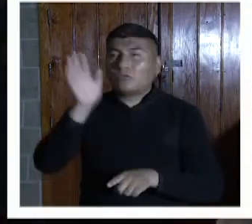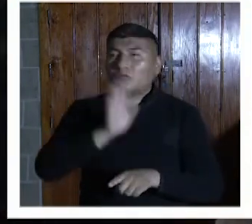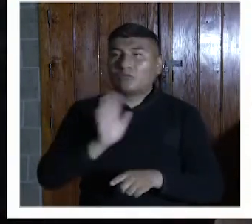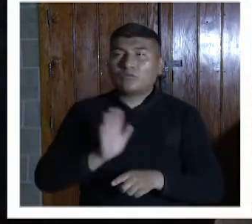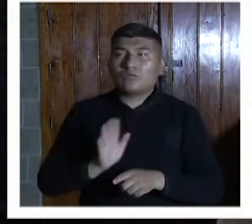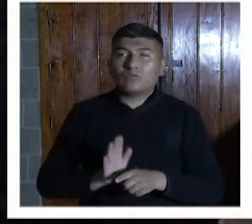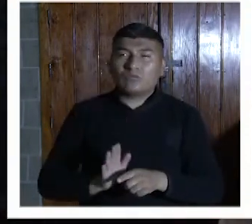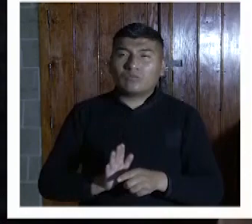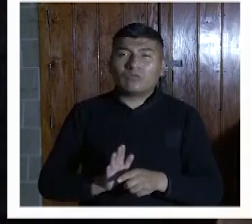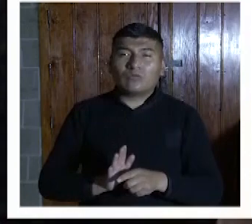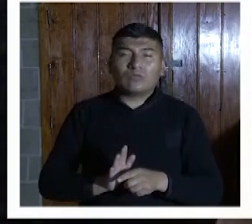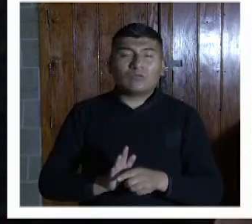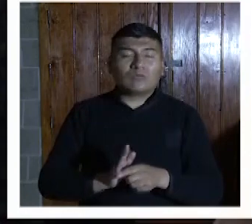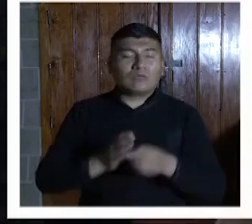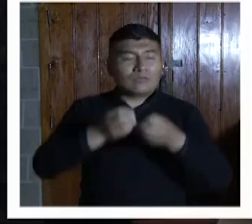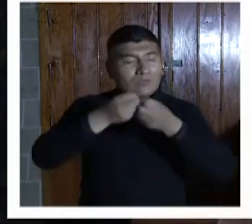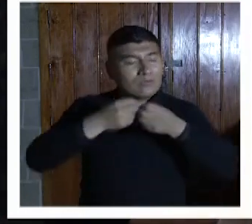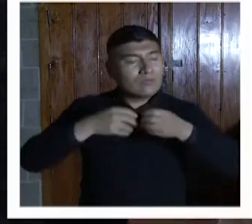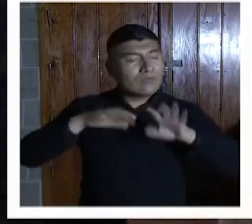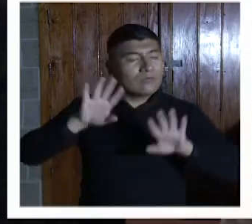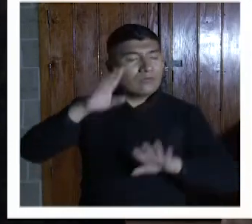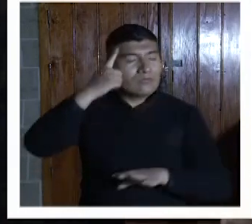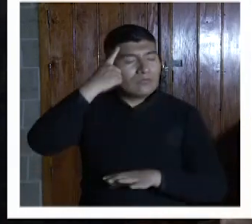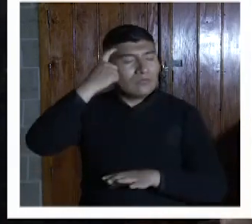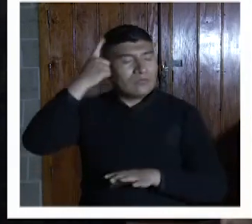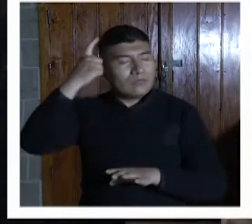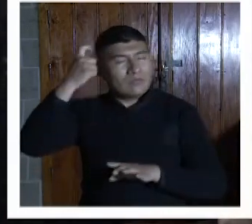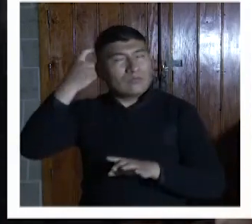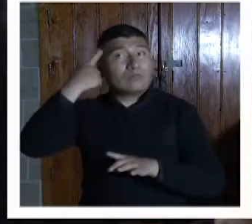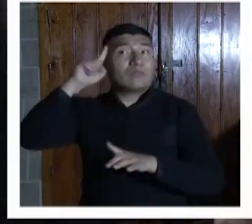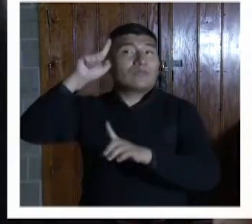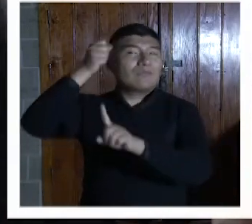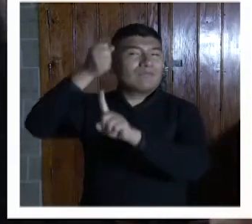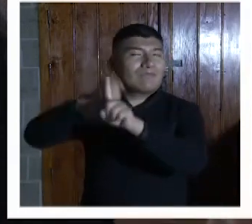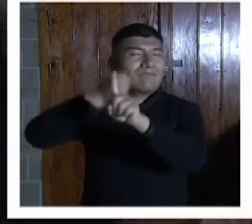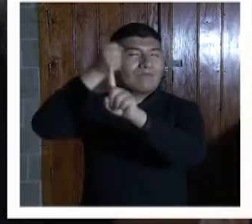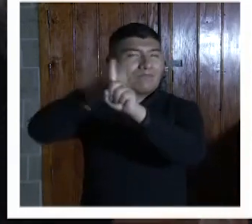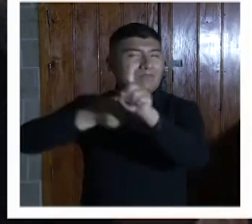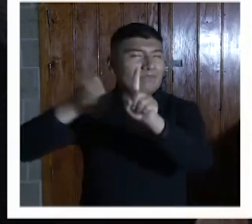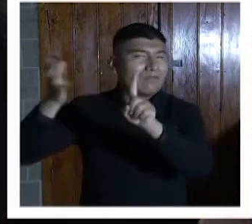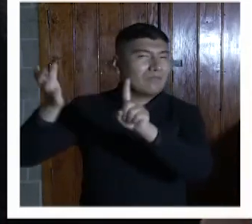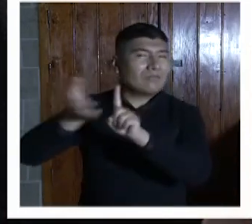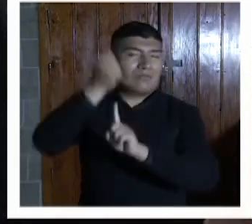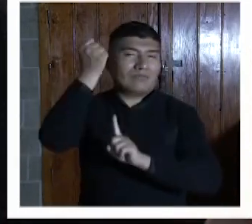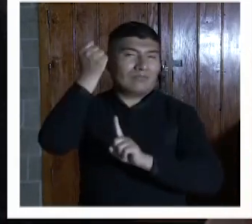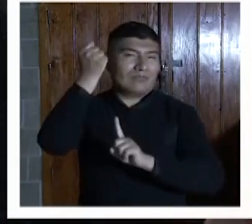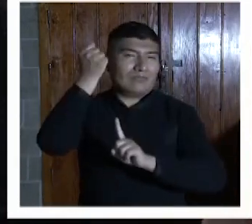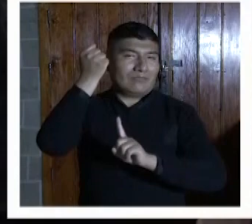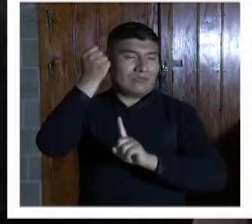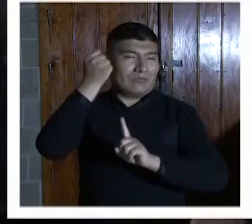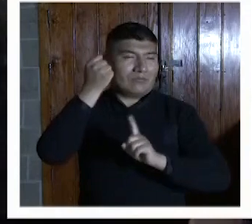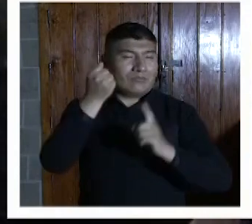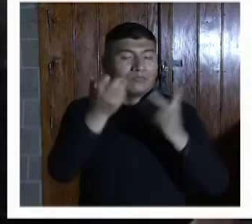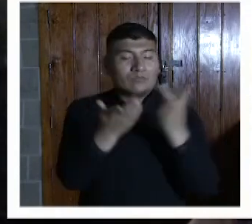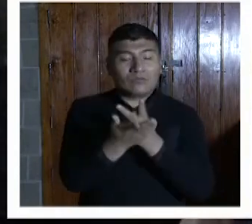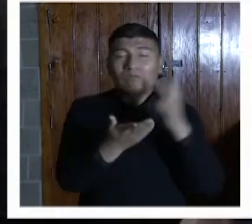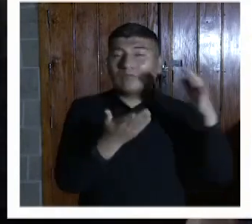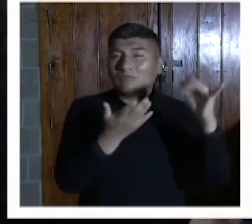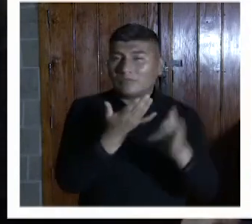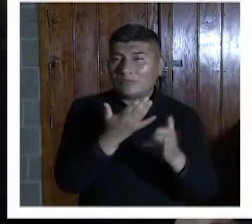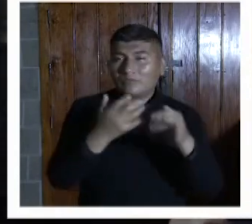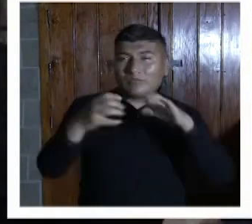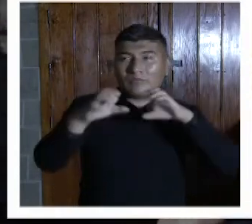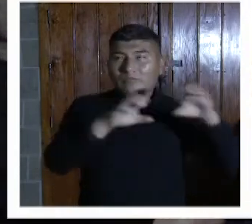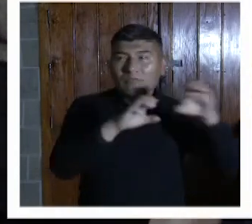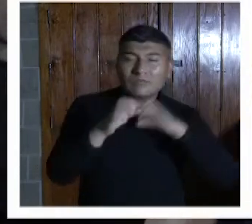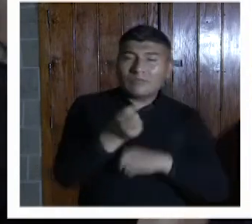falte un sueño por qué luchar, un proyecto que realizar, algo